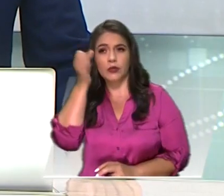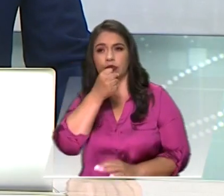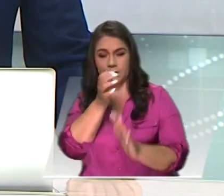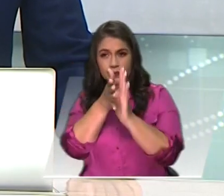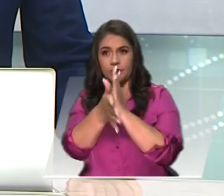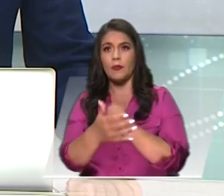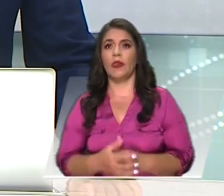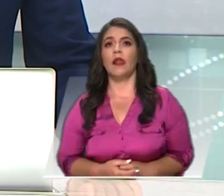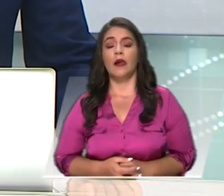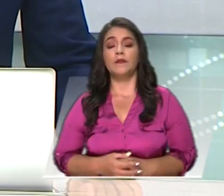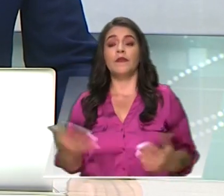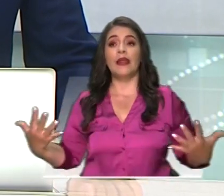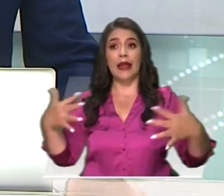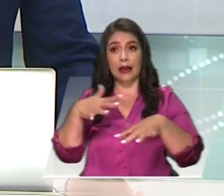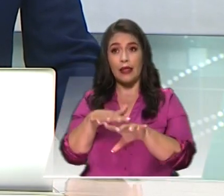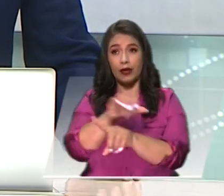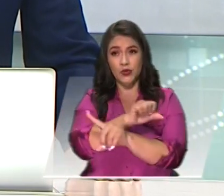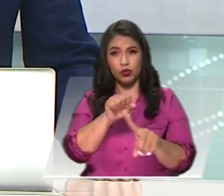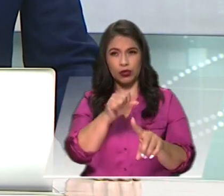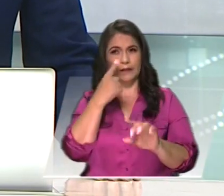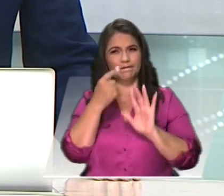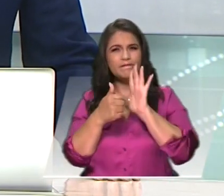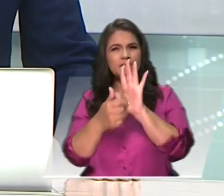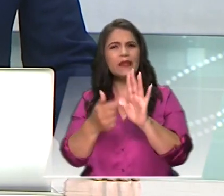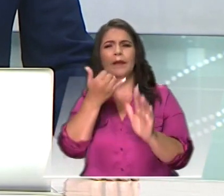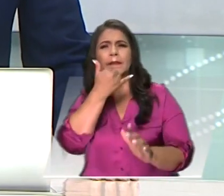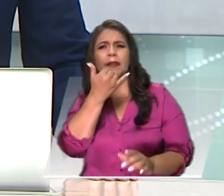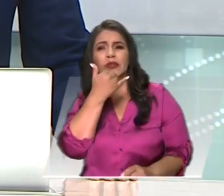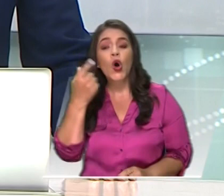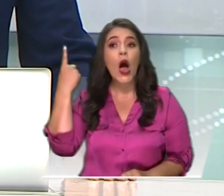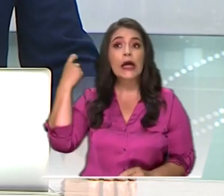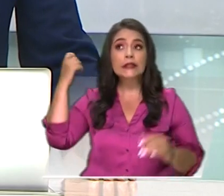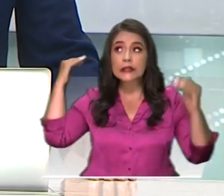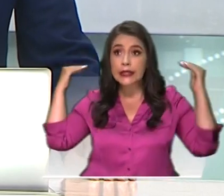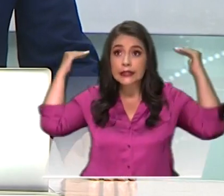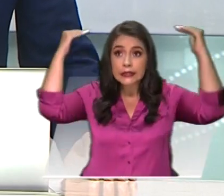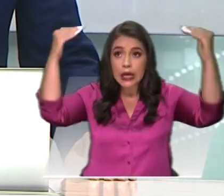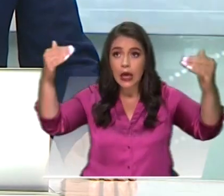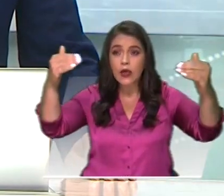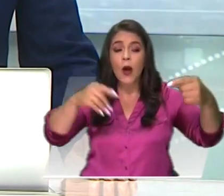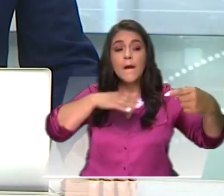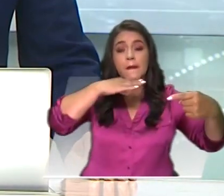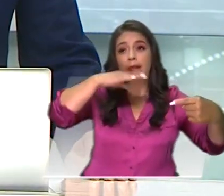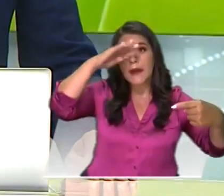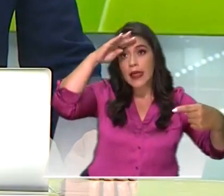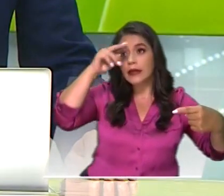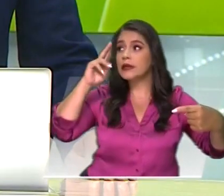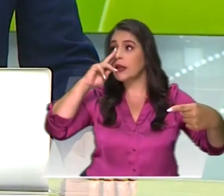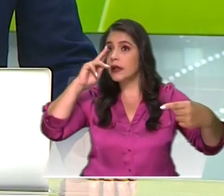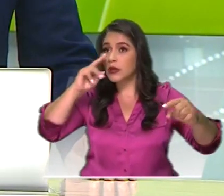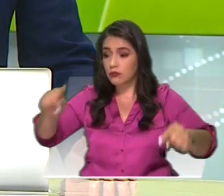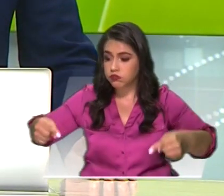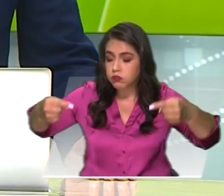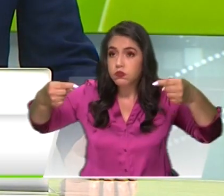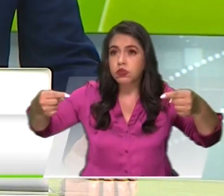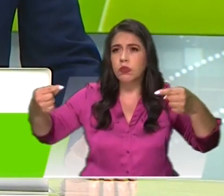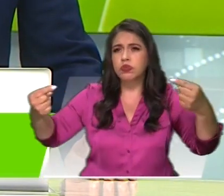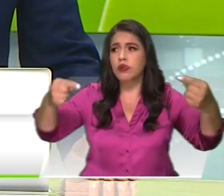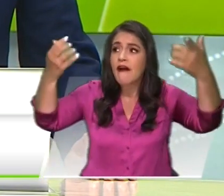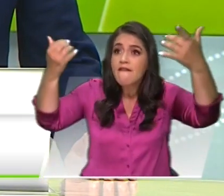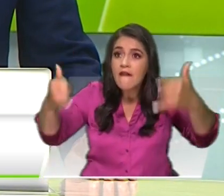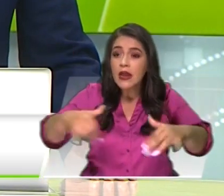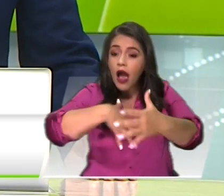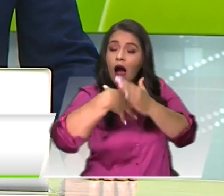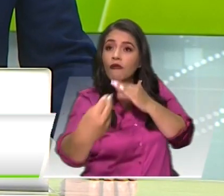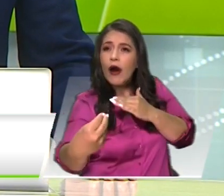a través de redes sociales evidenció una pelea que se dio anoche entre hinchas del Atlético Nacional y el Deportivo Independiente Medellín. Al parecer,